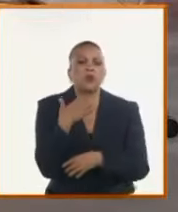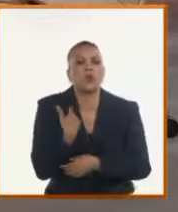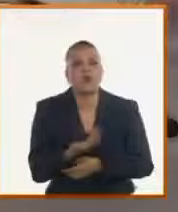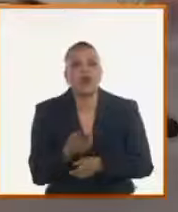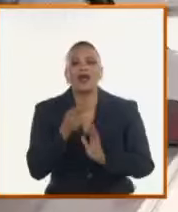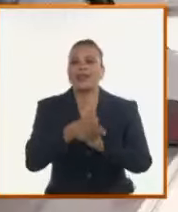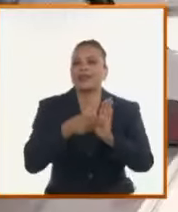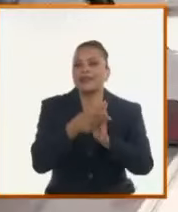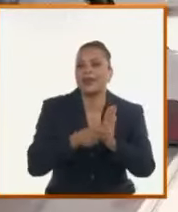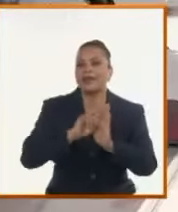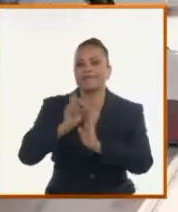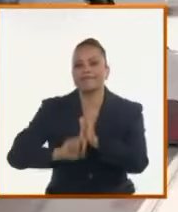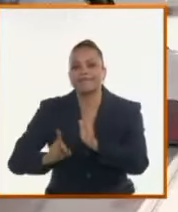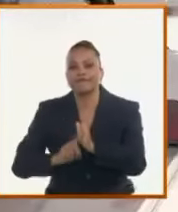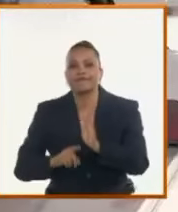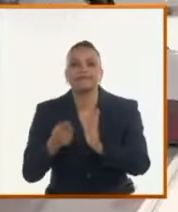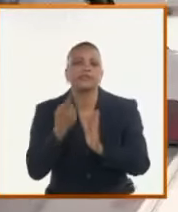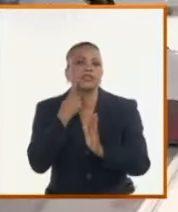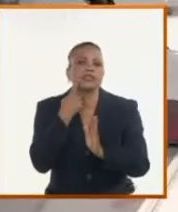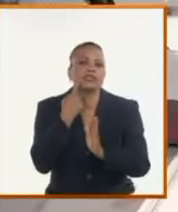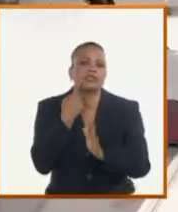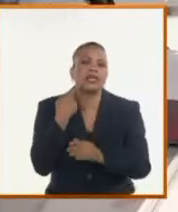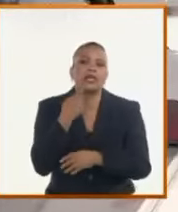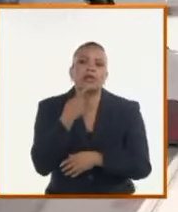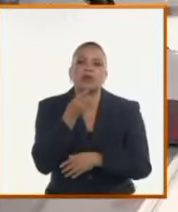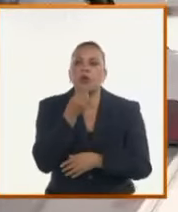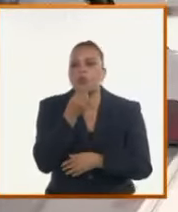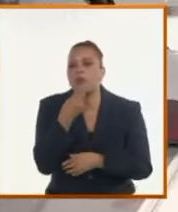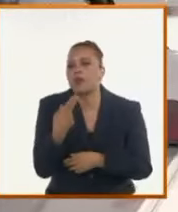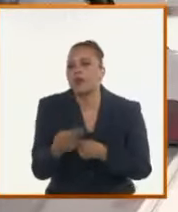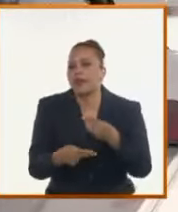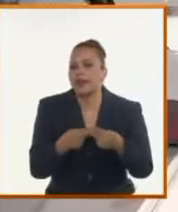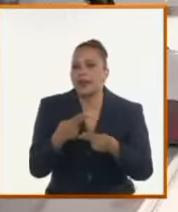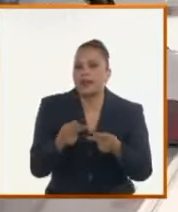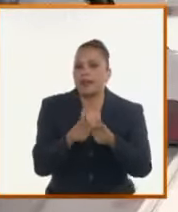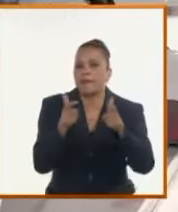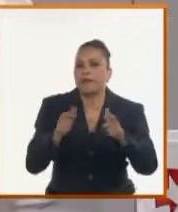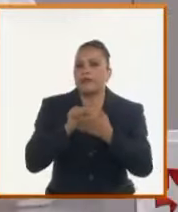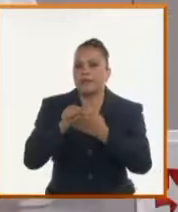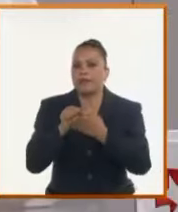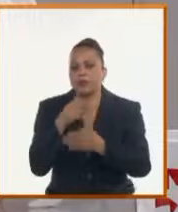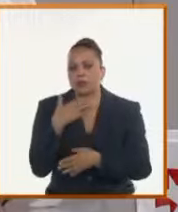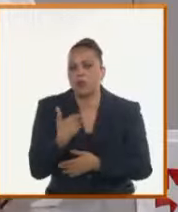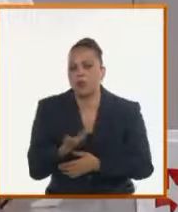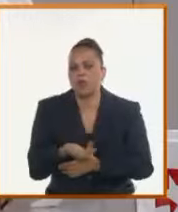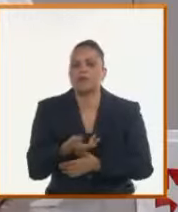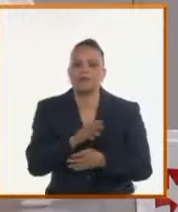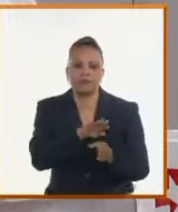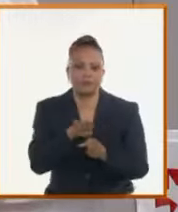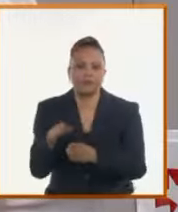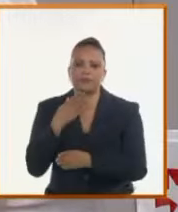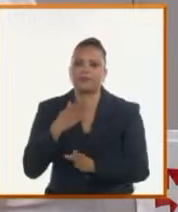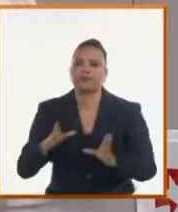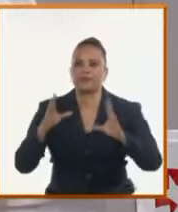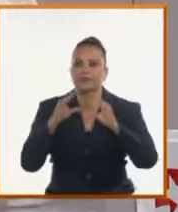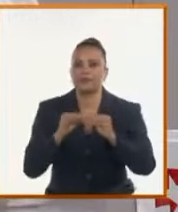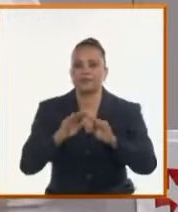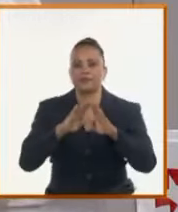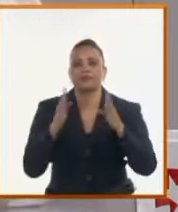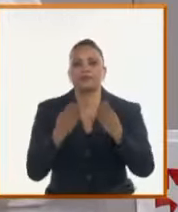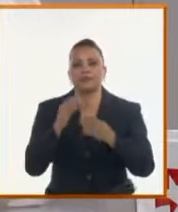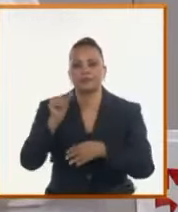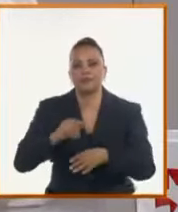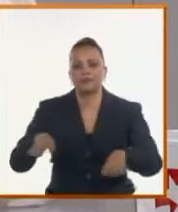Jersy Qué perspectivas hay de poder recuperar o ampliar su servicio Sí buenas noches Randy y televidente que no que nos